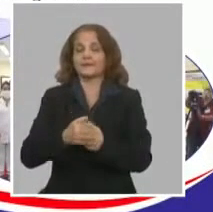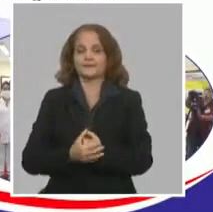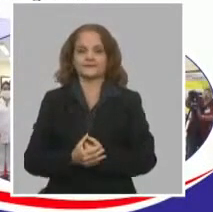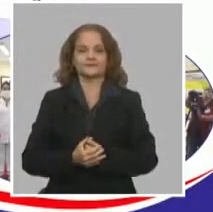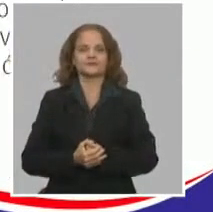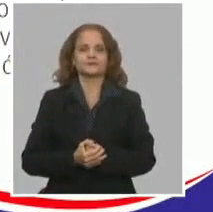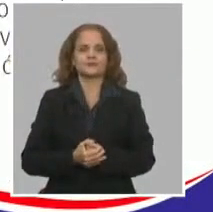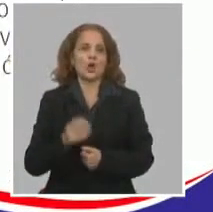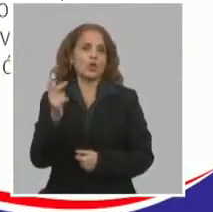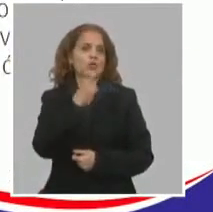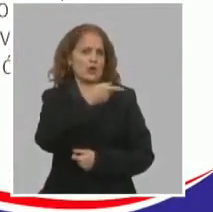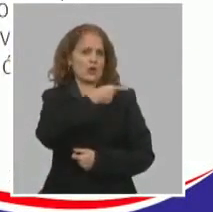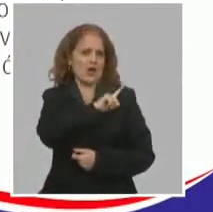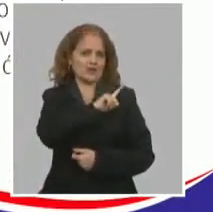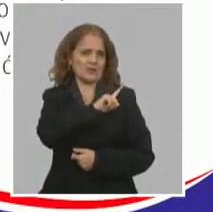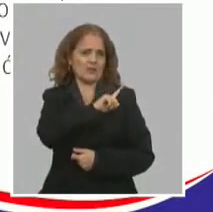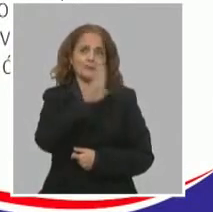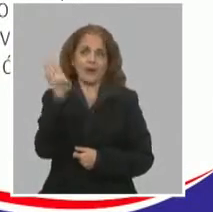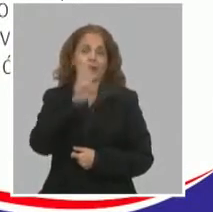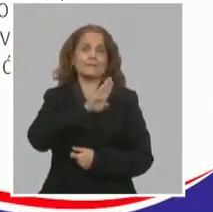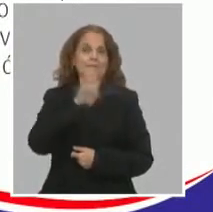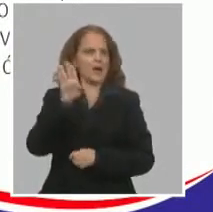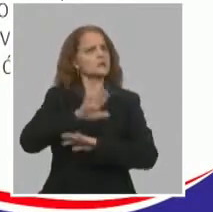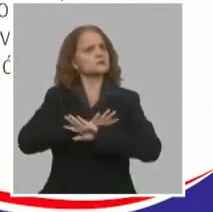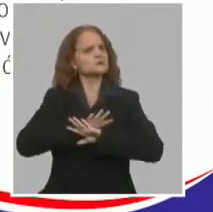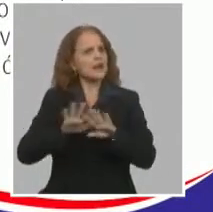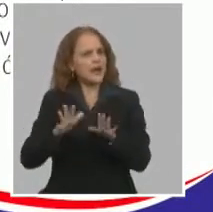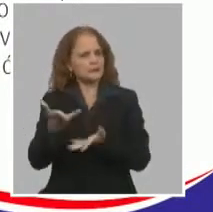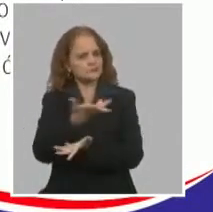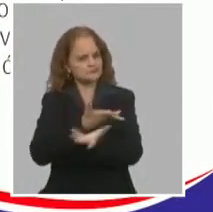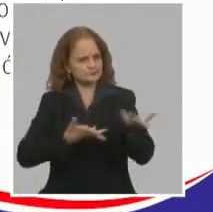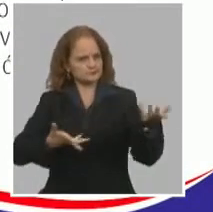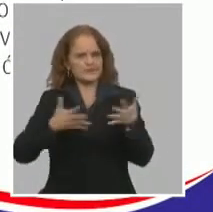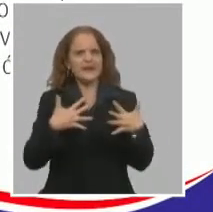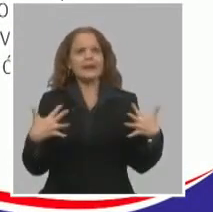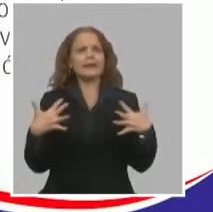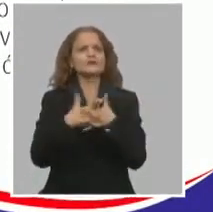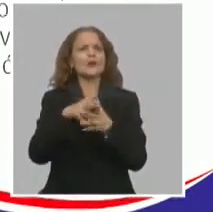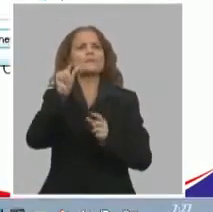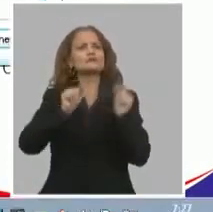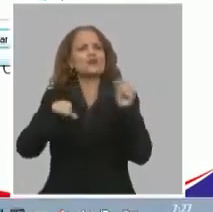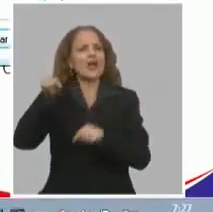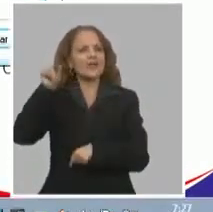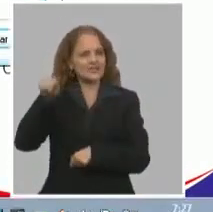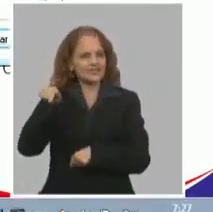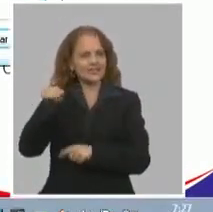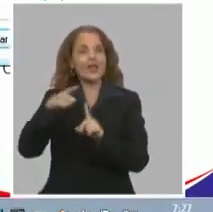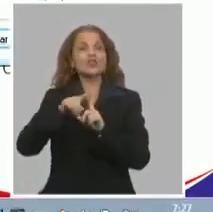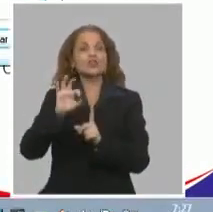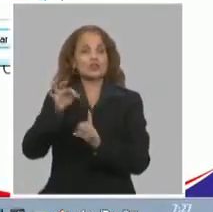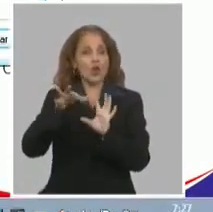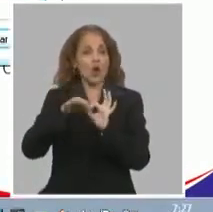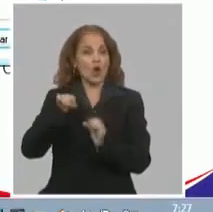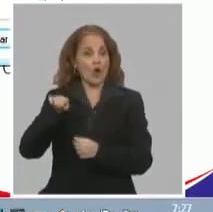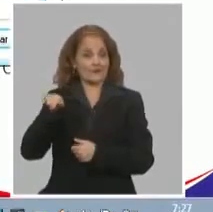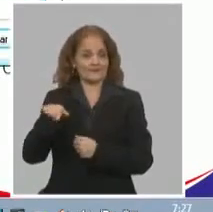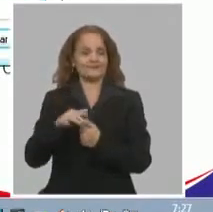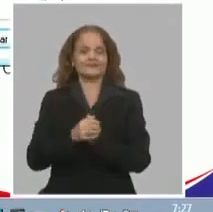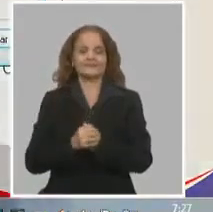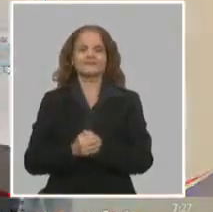otros dos países habíamos tenido alguna relación con personal de Togo, uh-huh, que vivía en estos países que